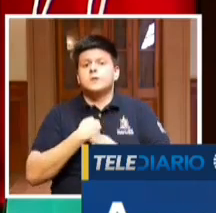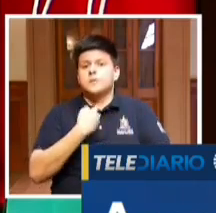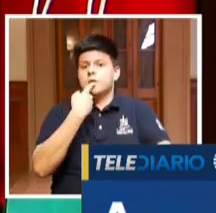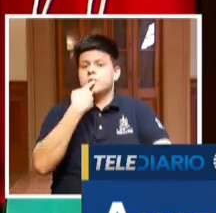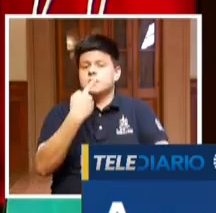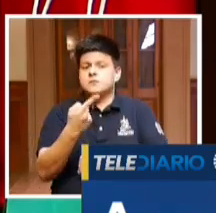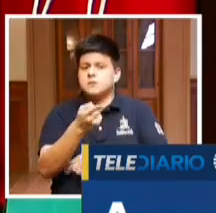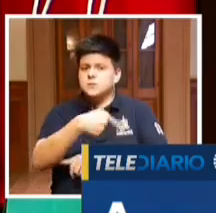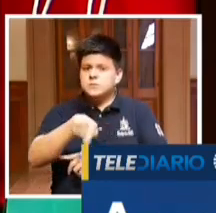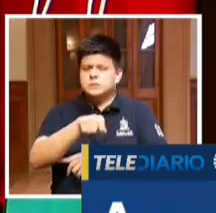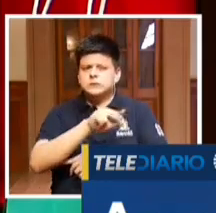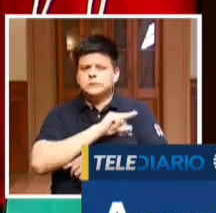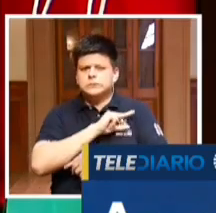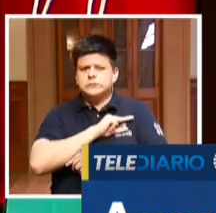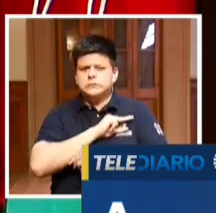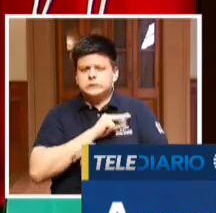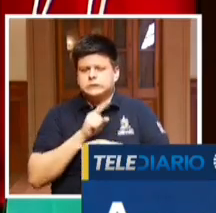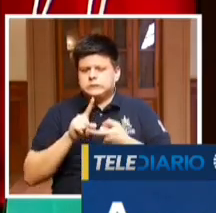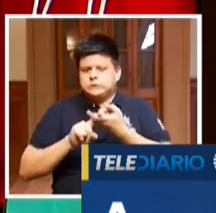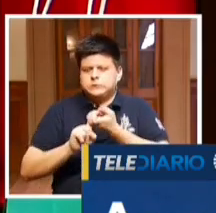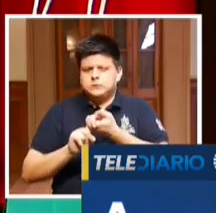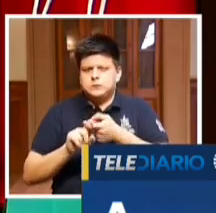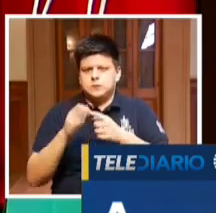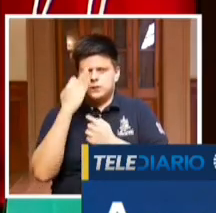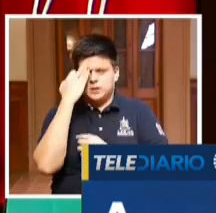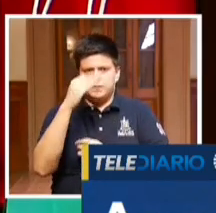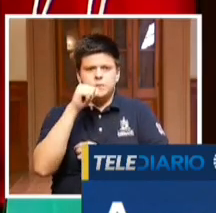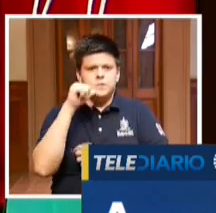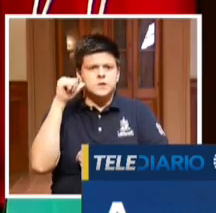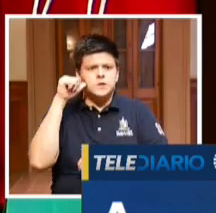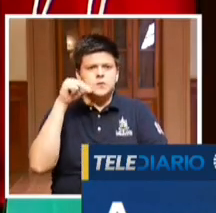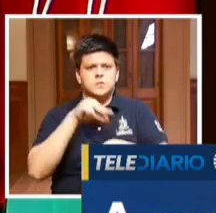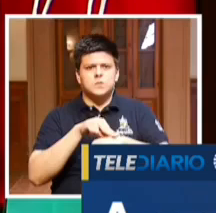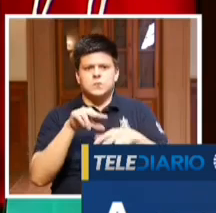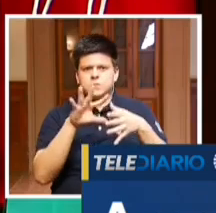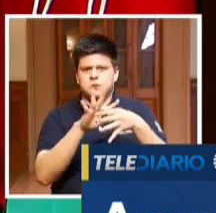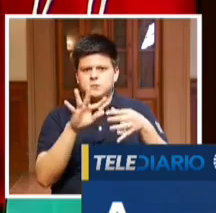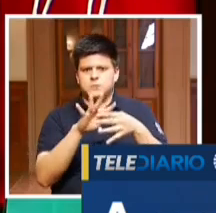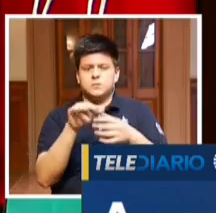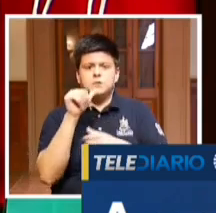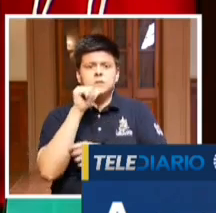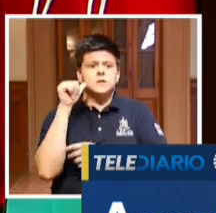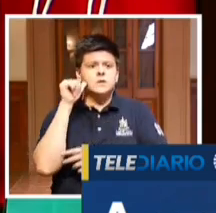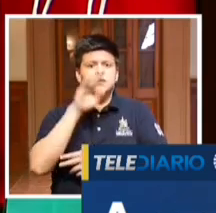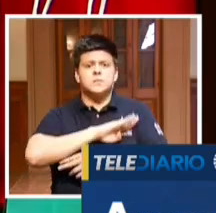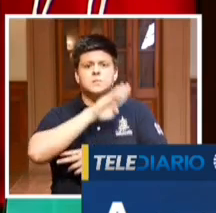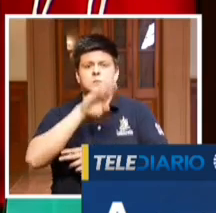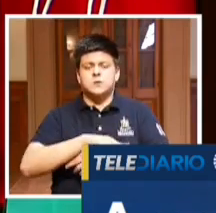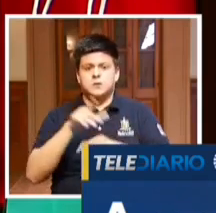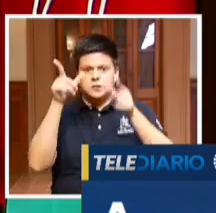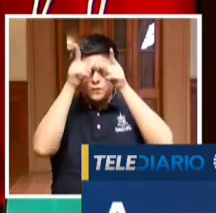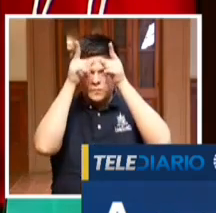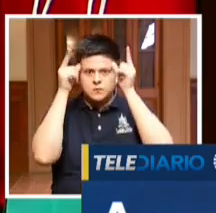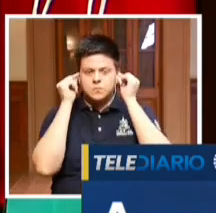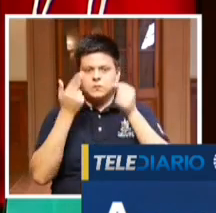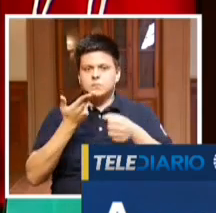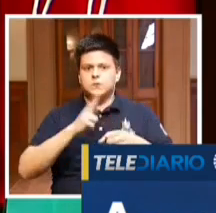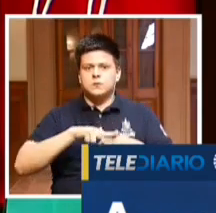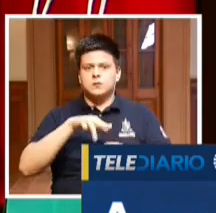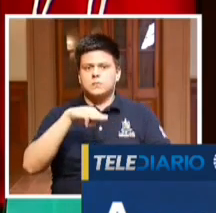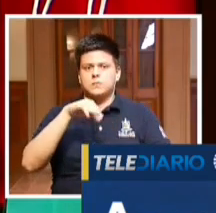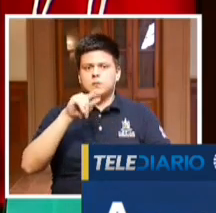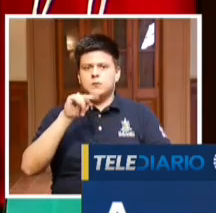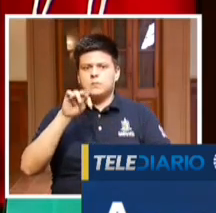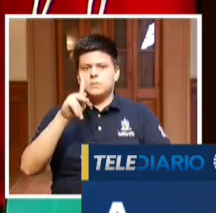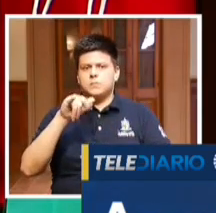mención también especial. El día de ayer el doctor lo comentó, ayer falleció una enfermera en el Hospital